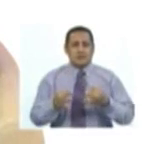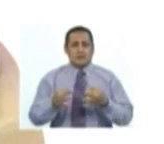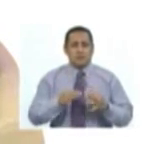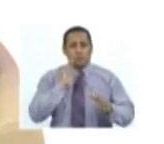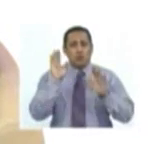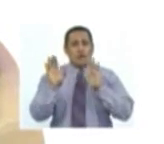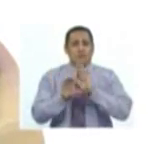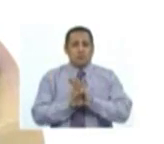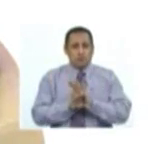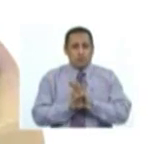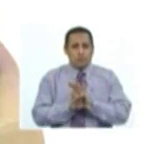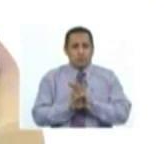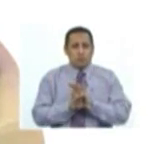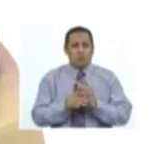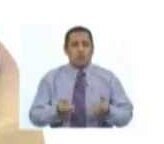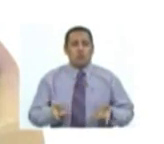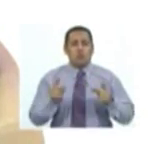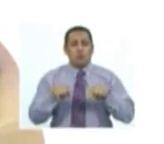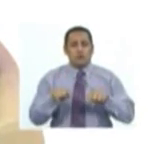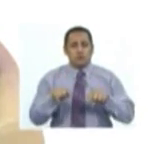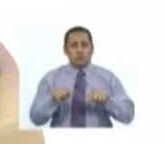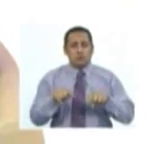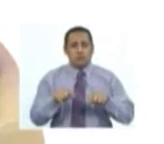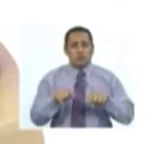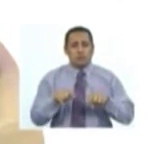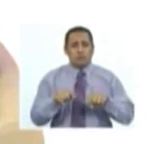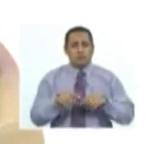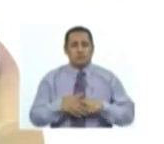Por ejemplo, cuando